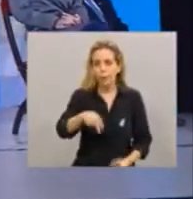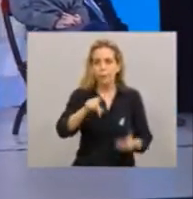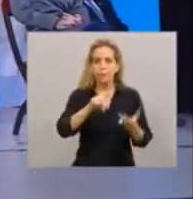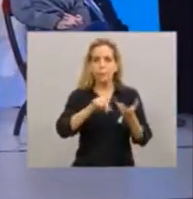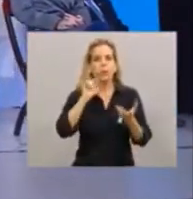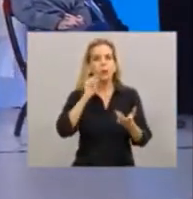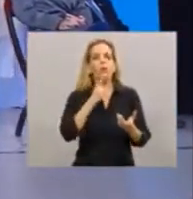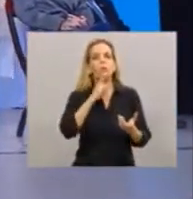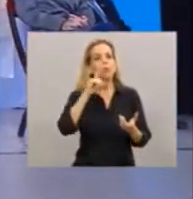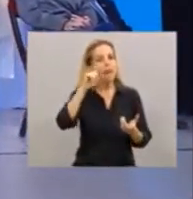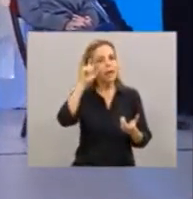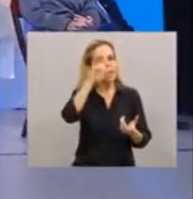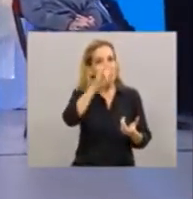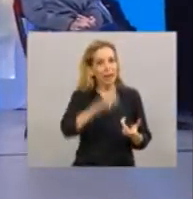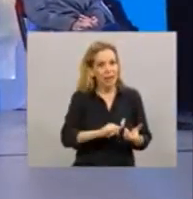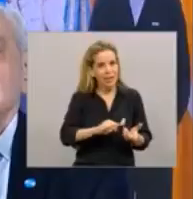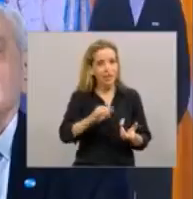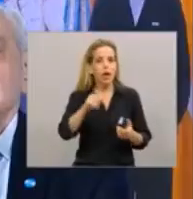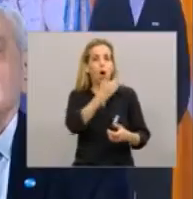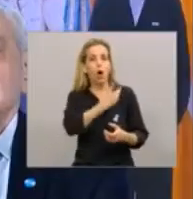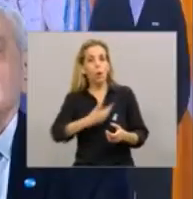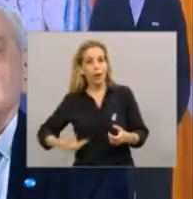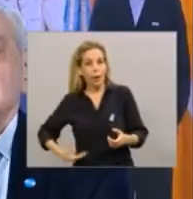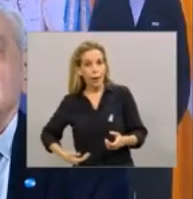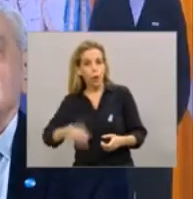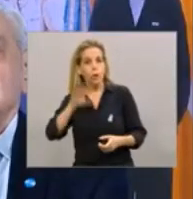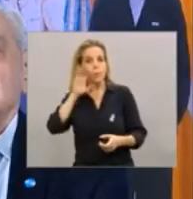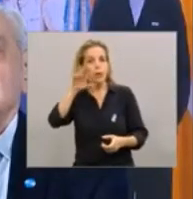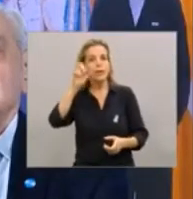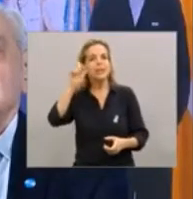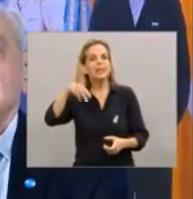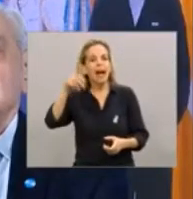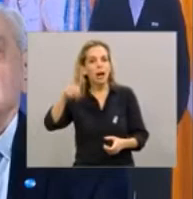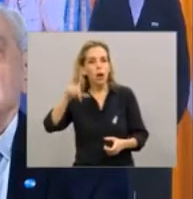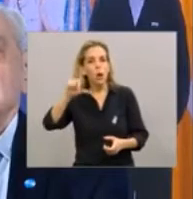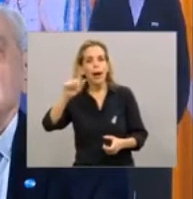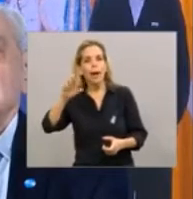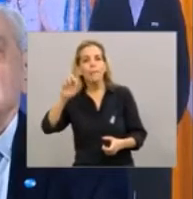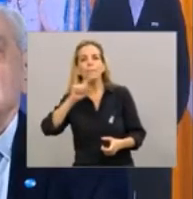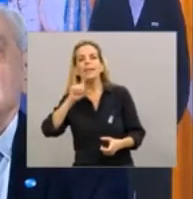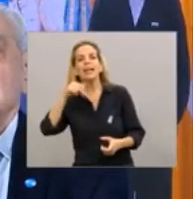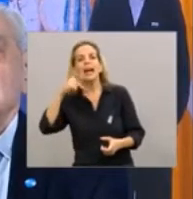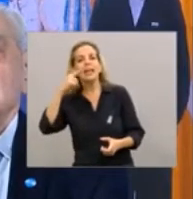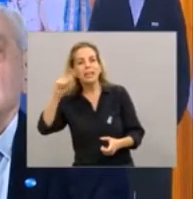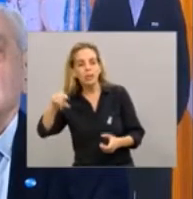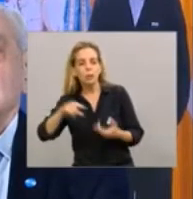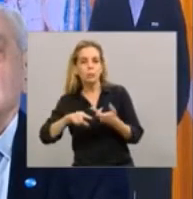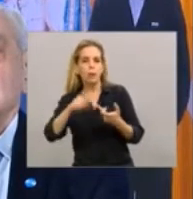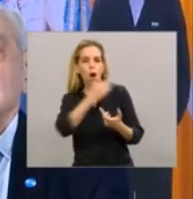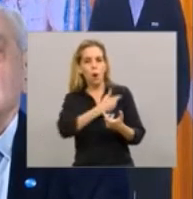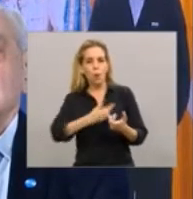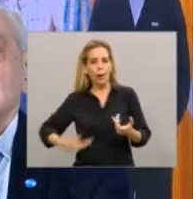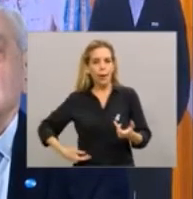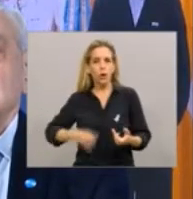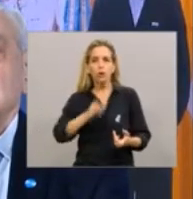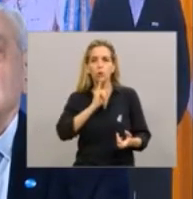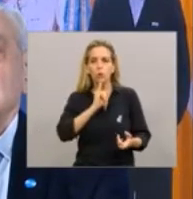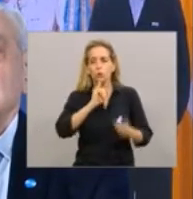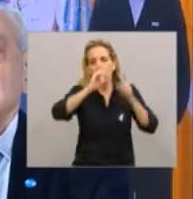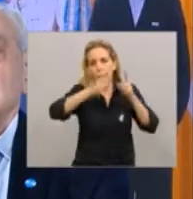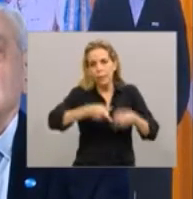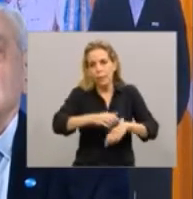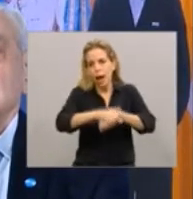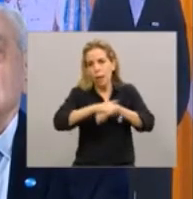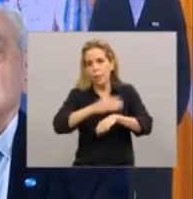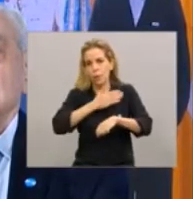al gobernador del chaco mi querido jorge coquí capitanich está el gobernador de tucumán otro amigo juan manzur